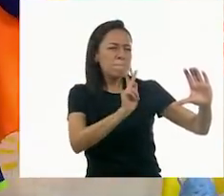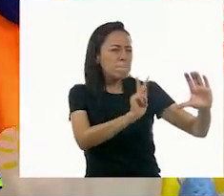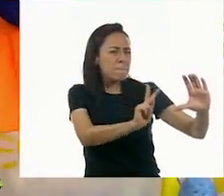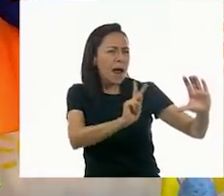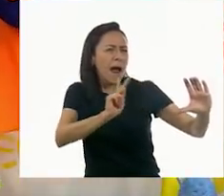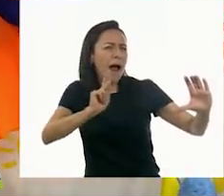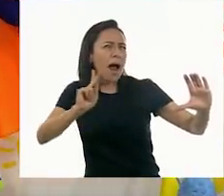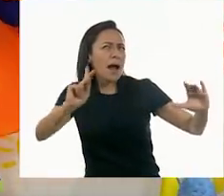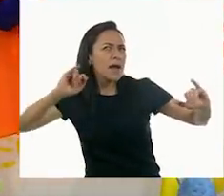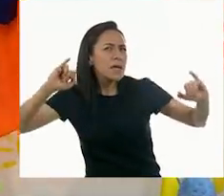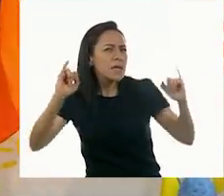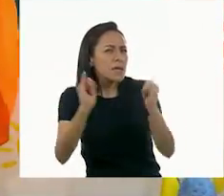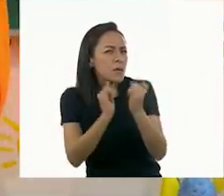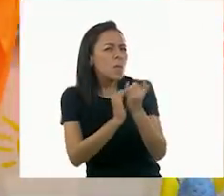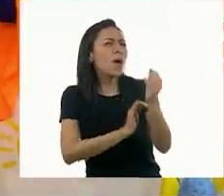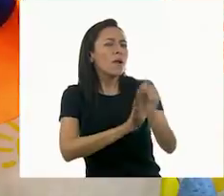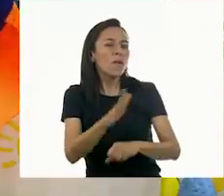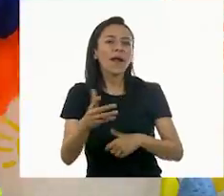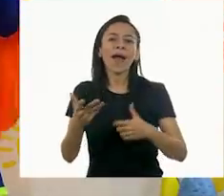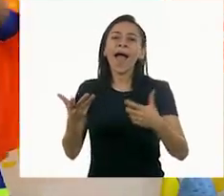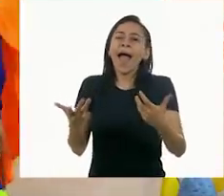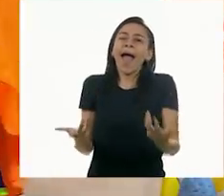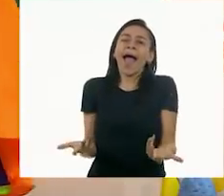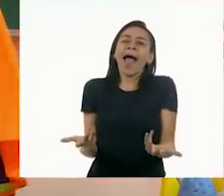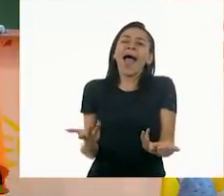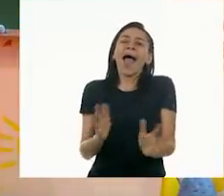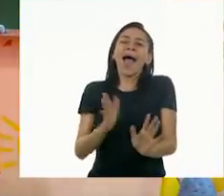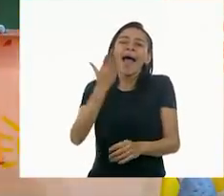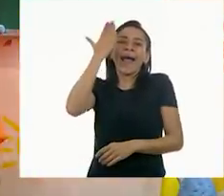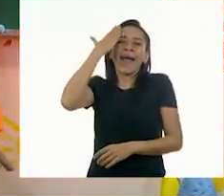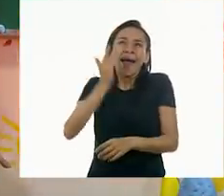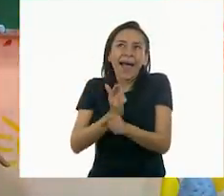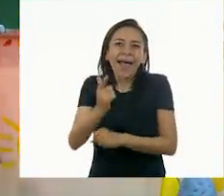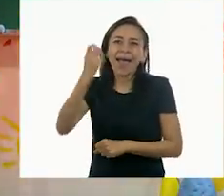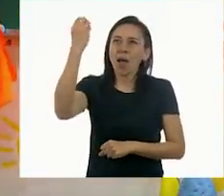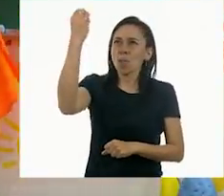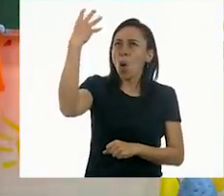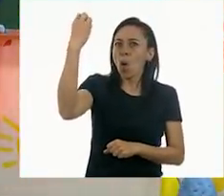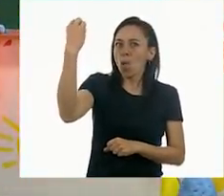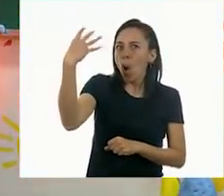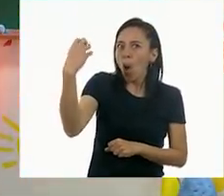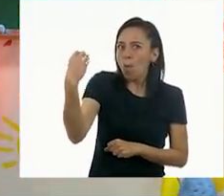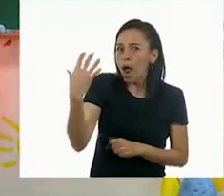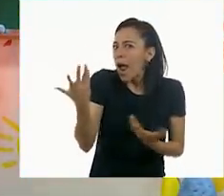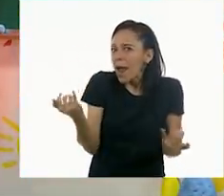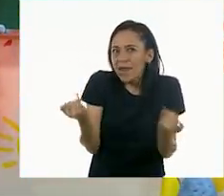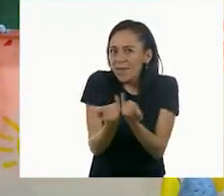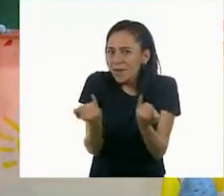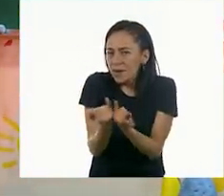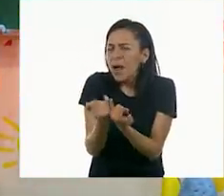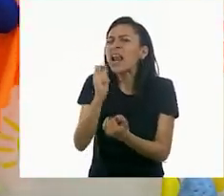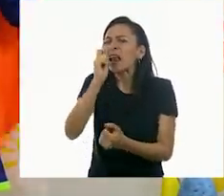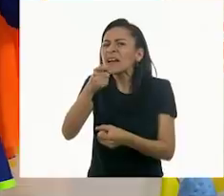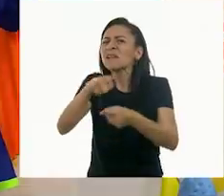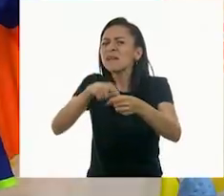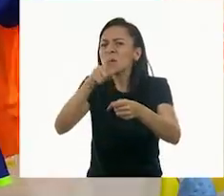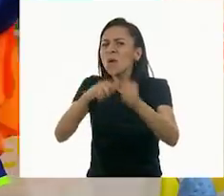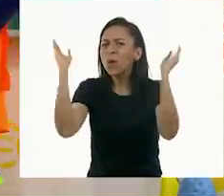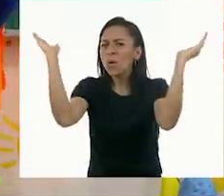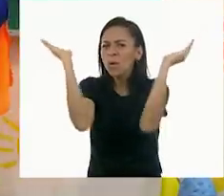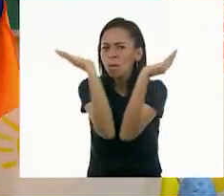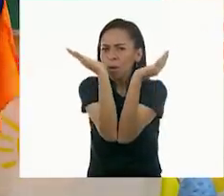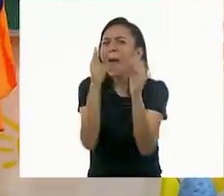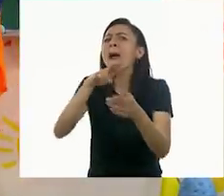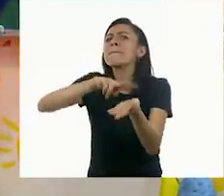Al semáforo. Y justo eso nos indican. El verde nos indica que podemos comer de